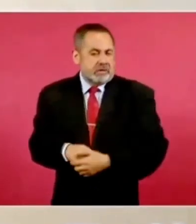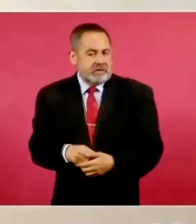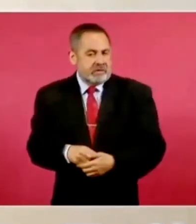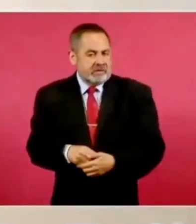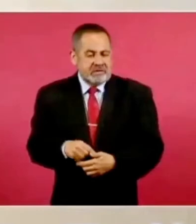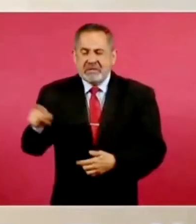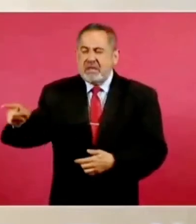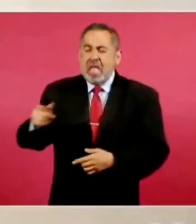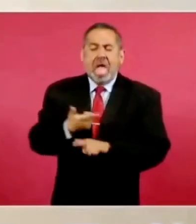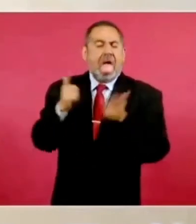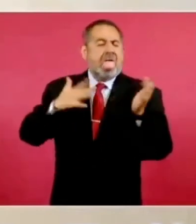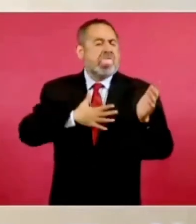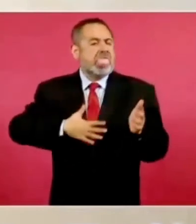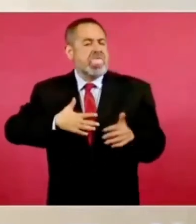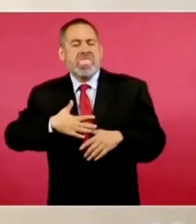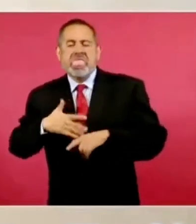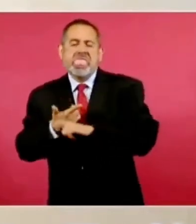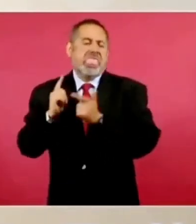liberticida,